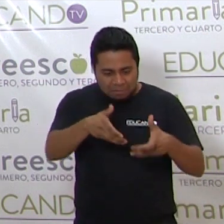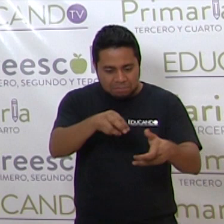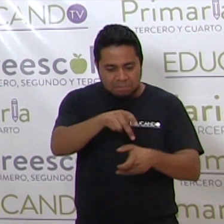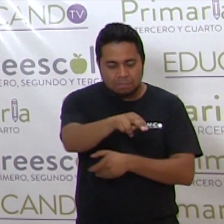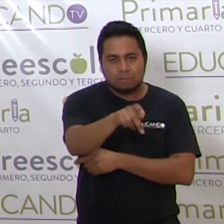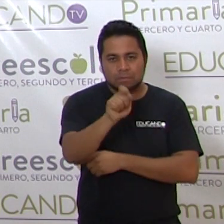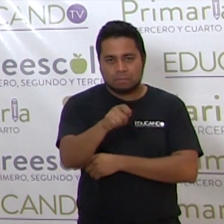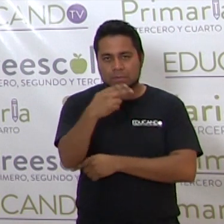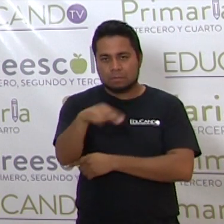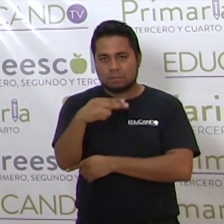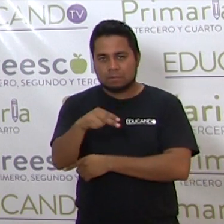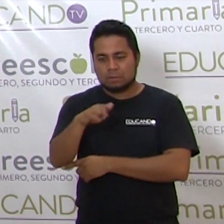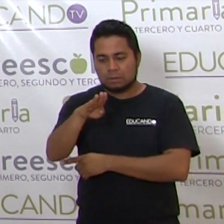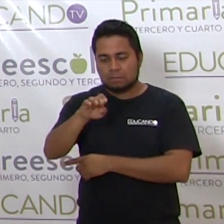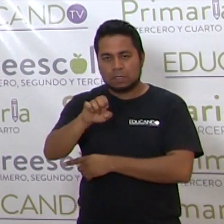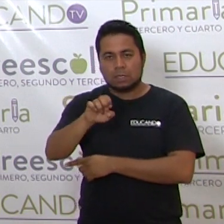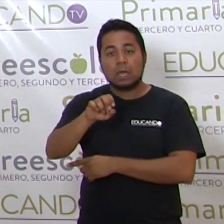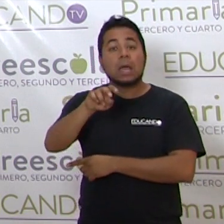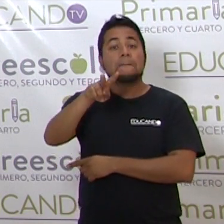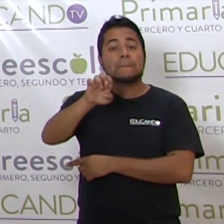llama vereda